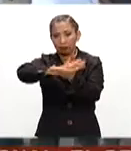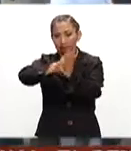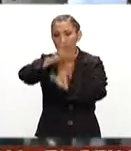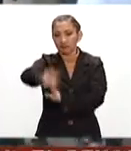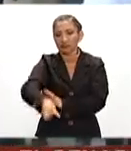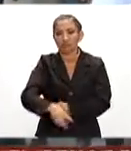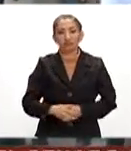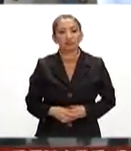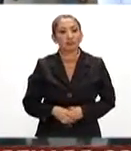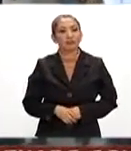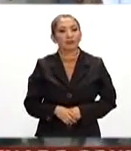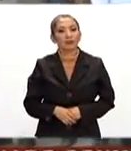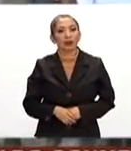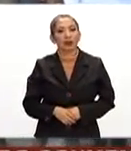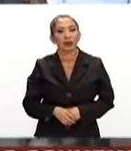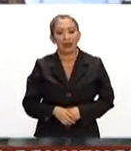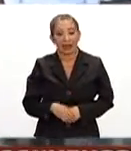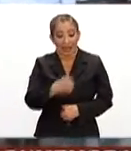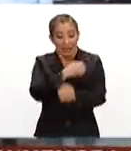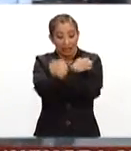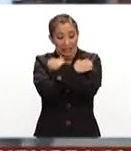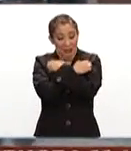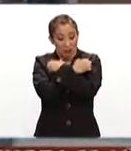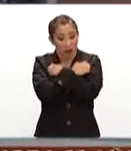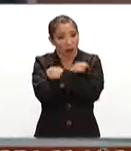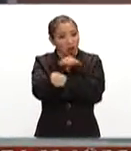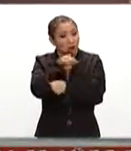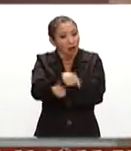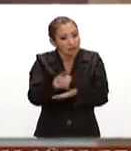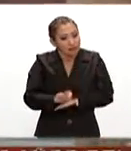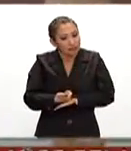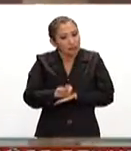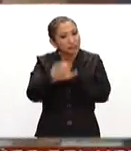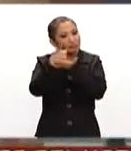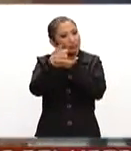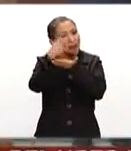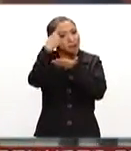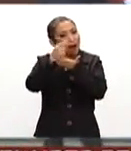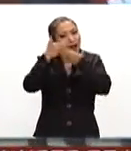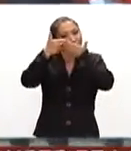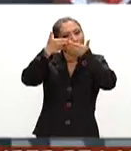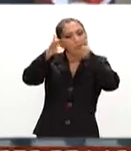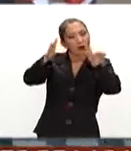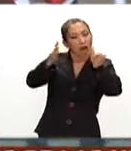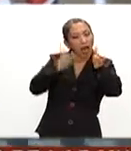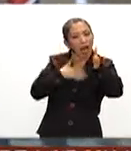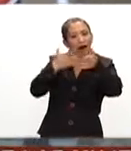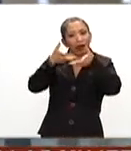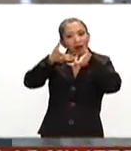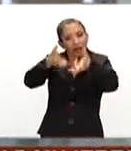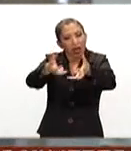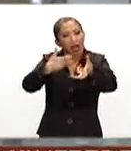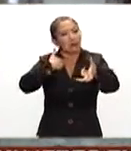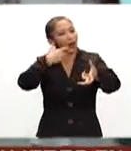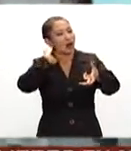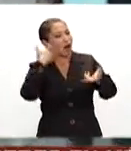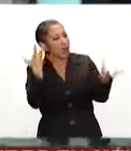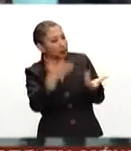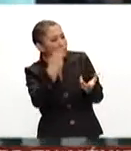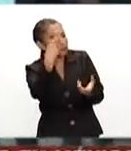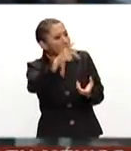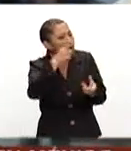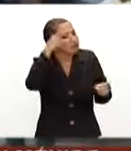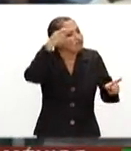realidad. Tener una educación que les permita abrir fronteras, cumplir con sus sueños